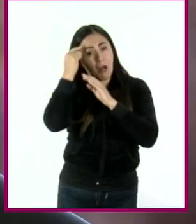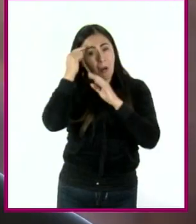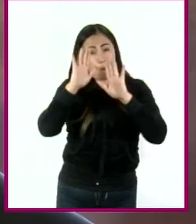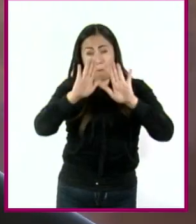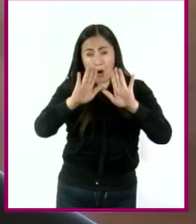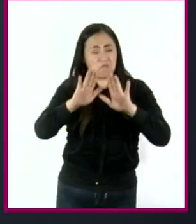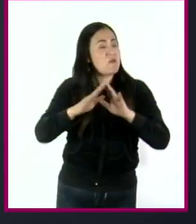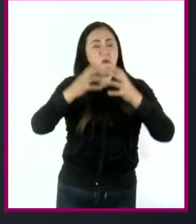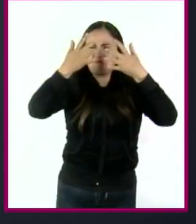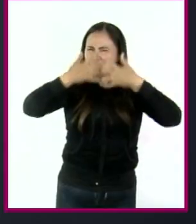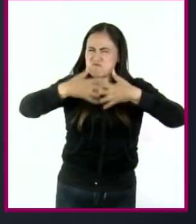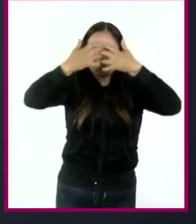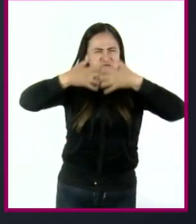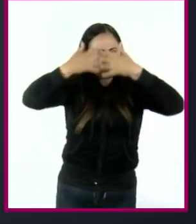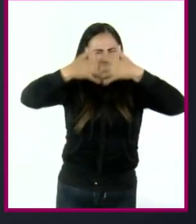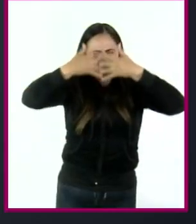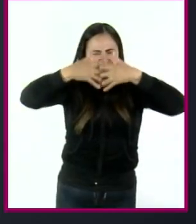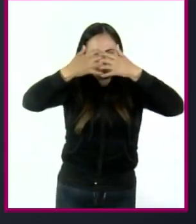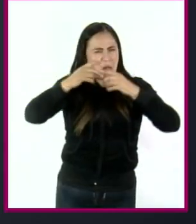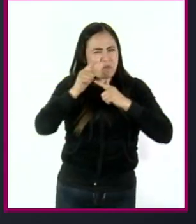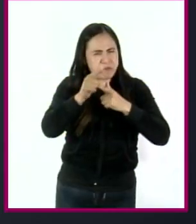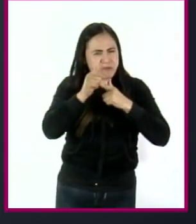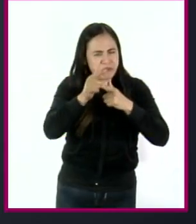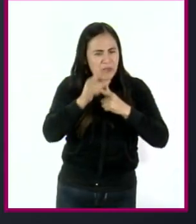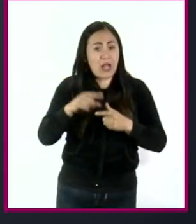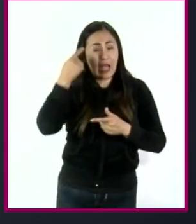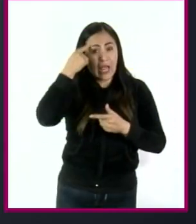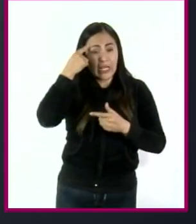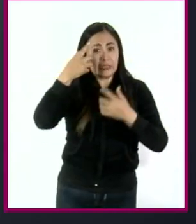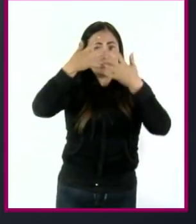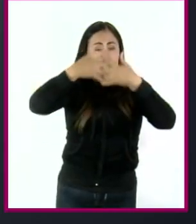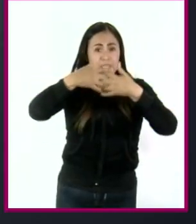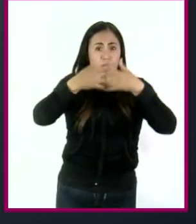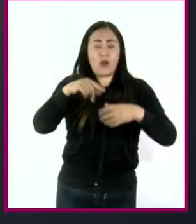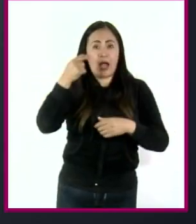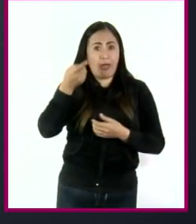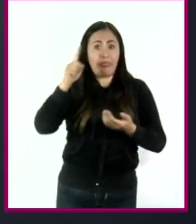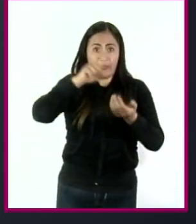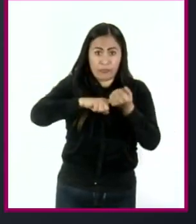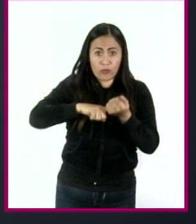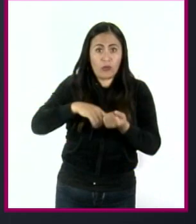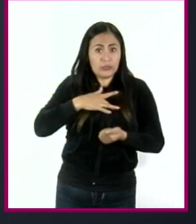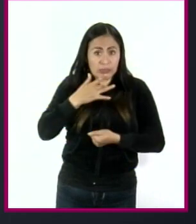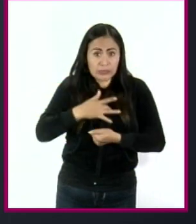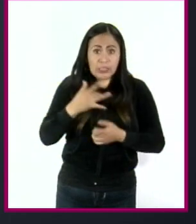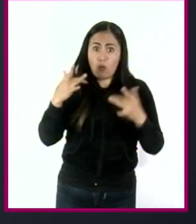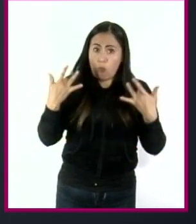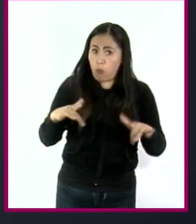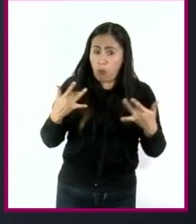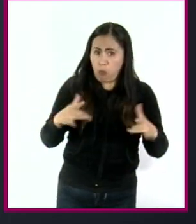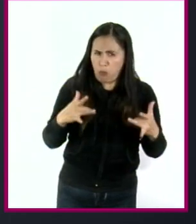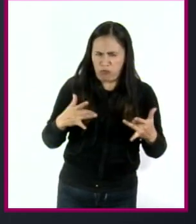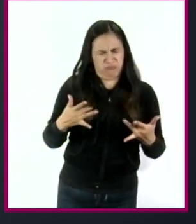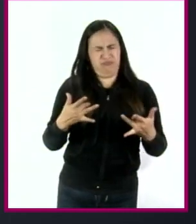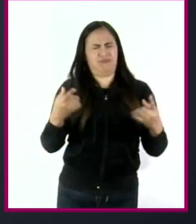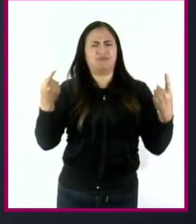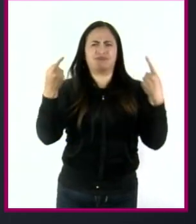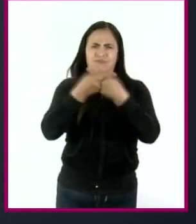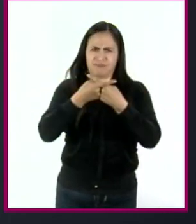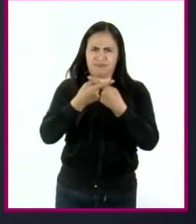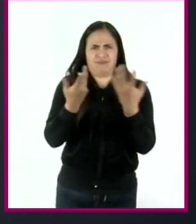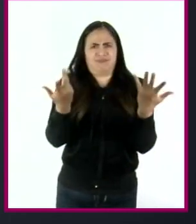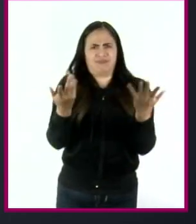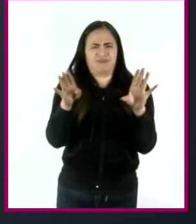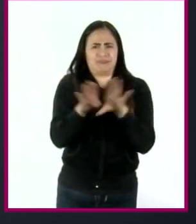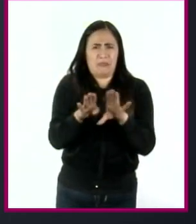que el cerebro es el único órgano de la anatomía sin receptores de dolor? Sin embargo, aunque suene paradójico, es la